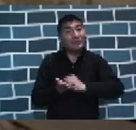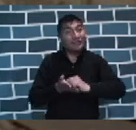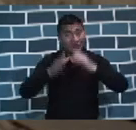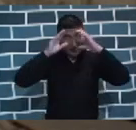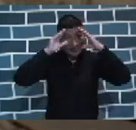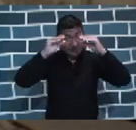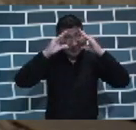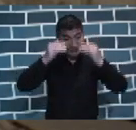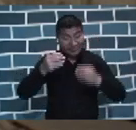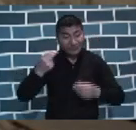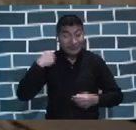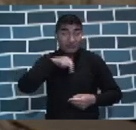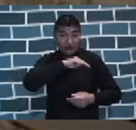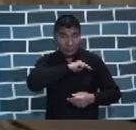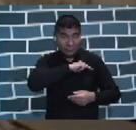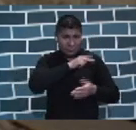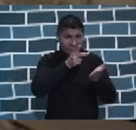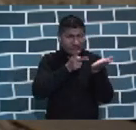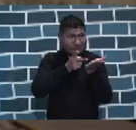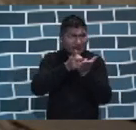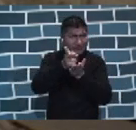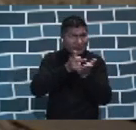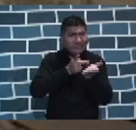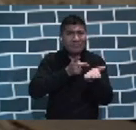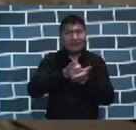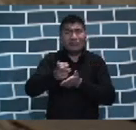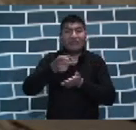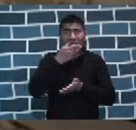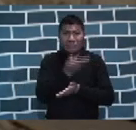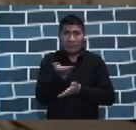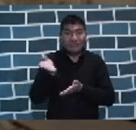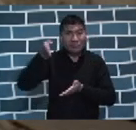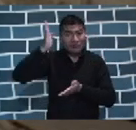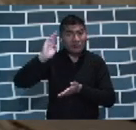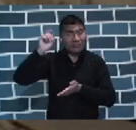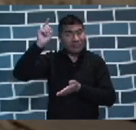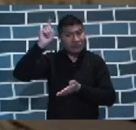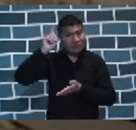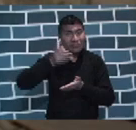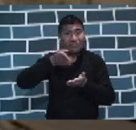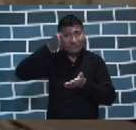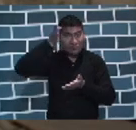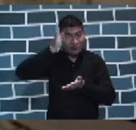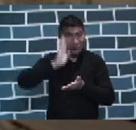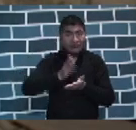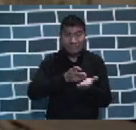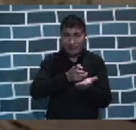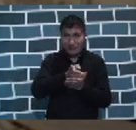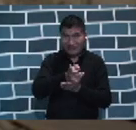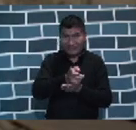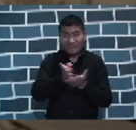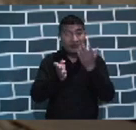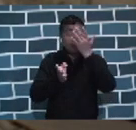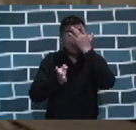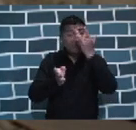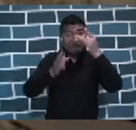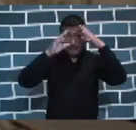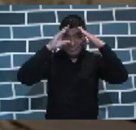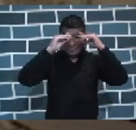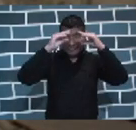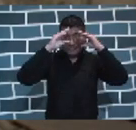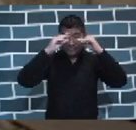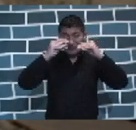enseña la realidad verdadera de dios dios verdadero porque enseña el